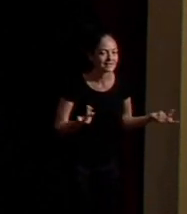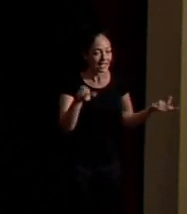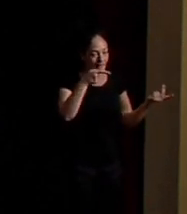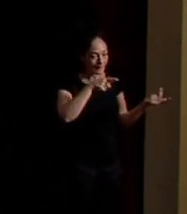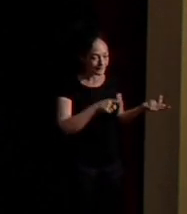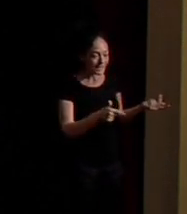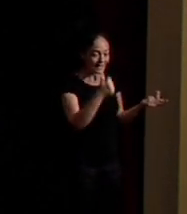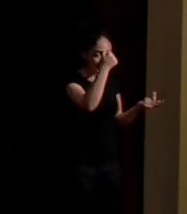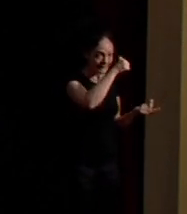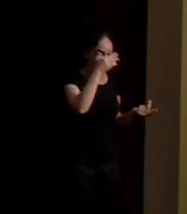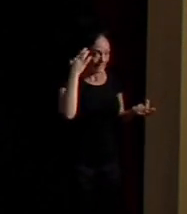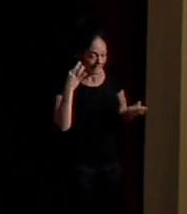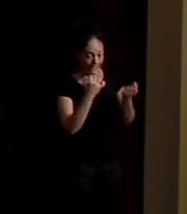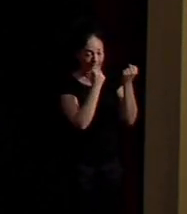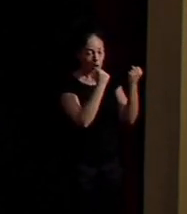lo tanto, de poder